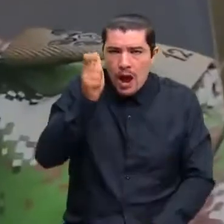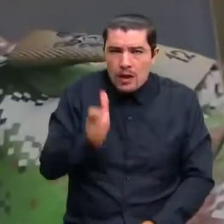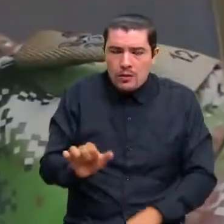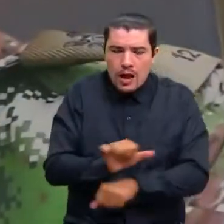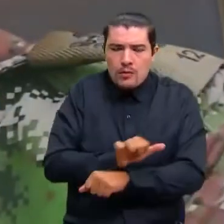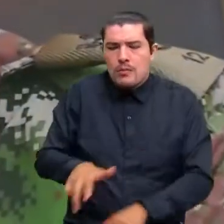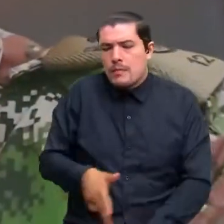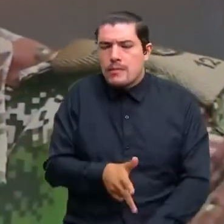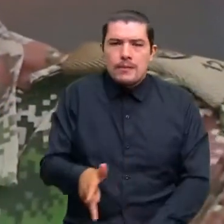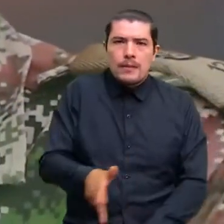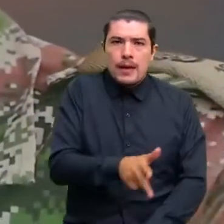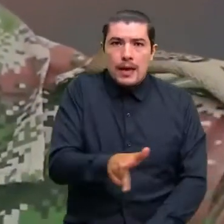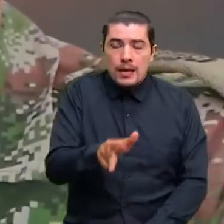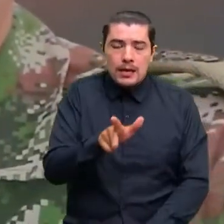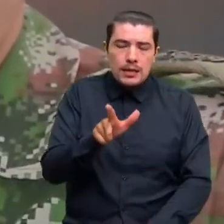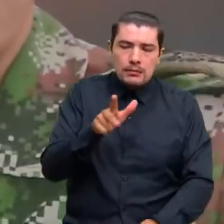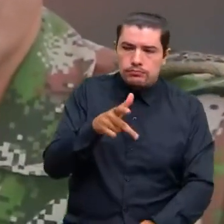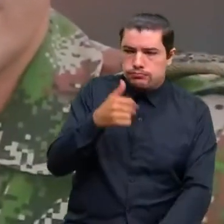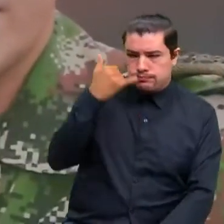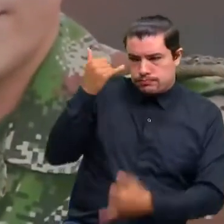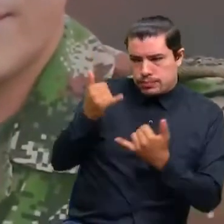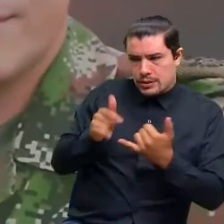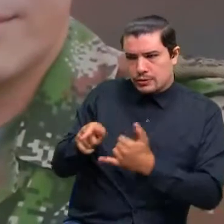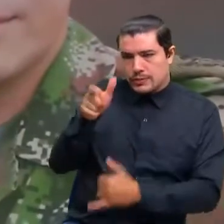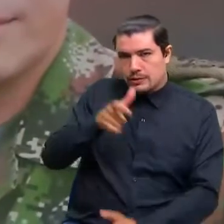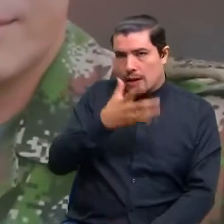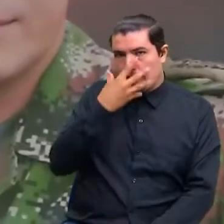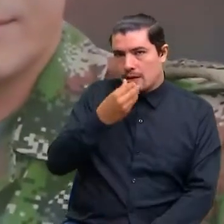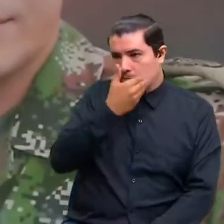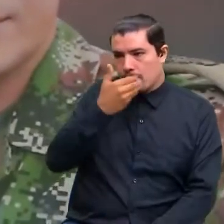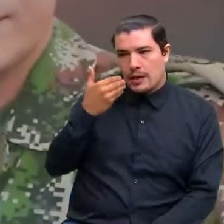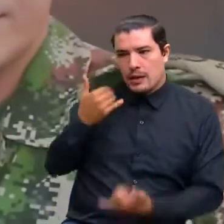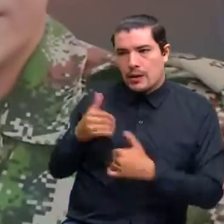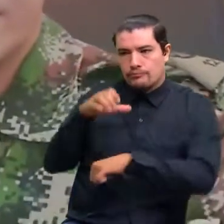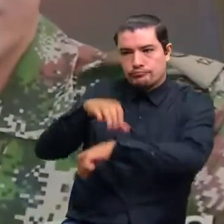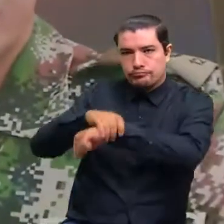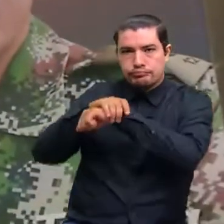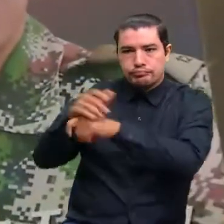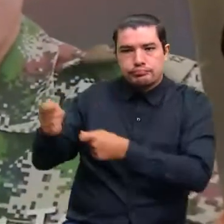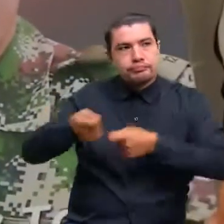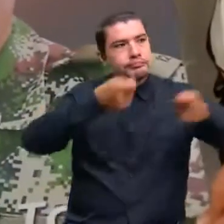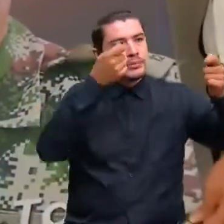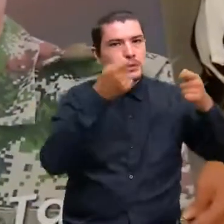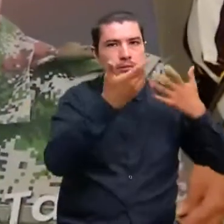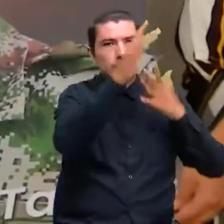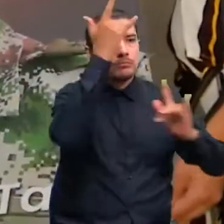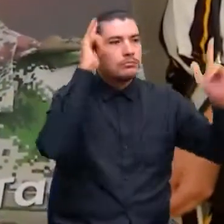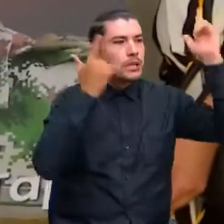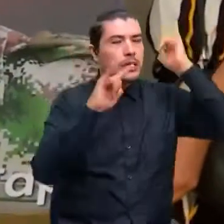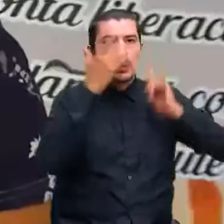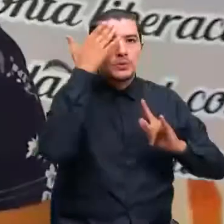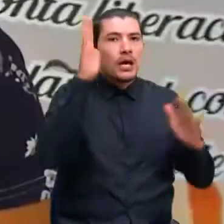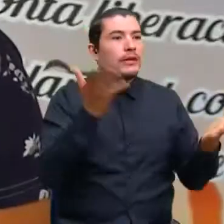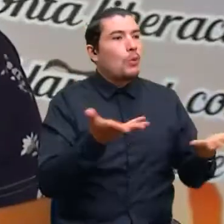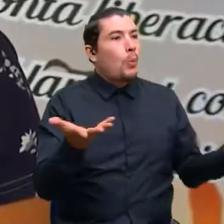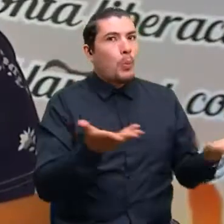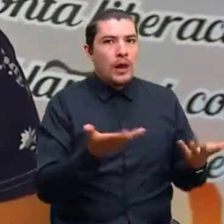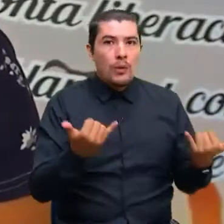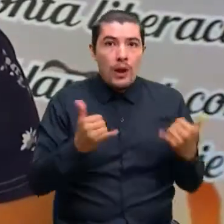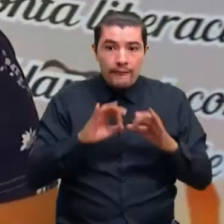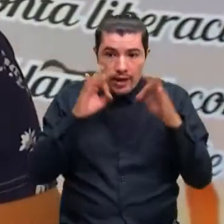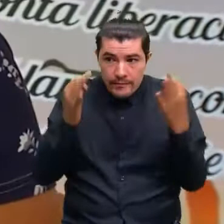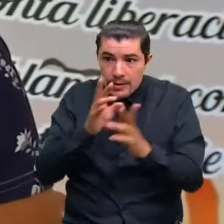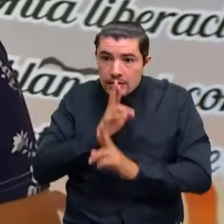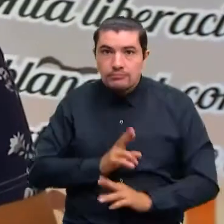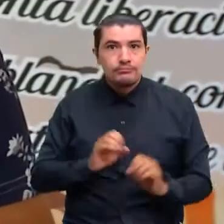desde entonces su familia no ha tenido una respuesta. No, pues a las personas que lo tienen secuestrado, que